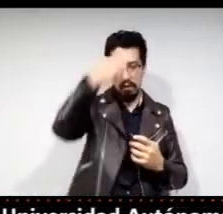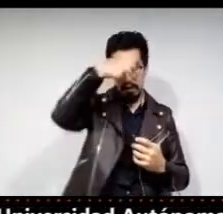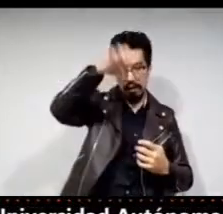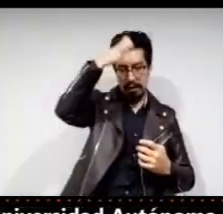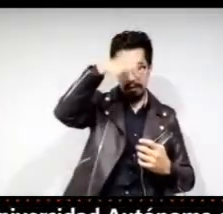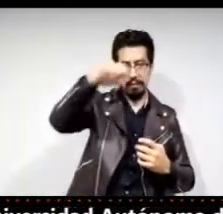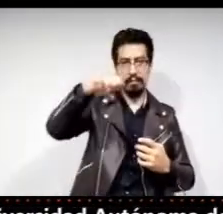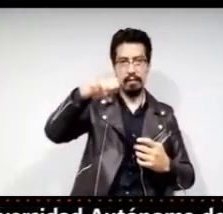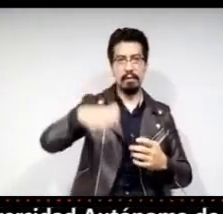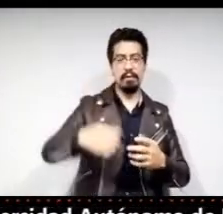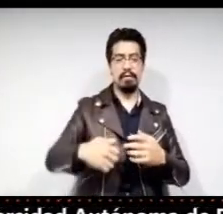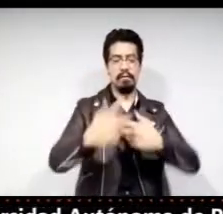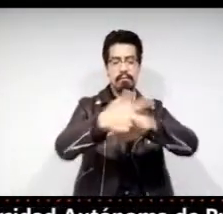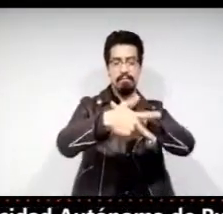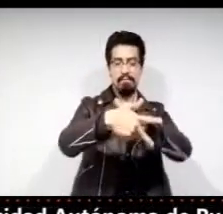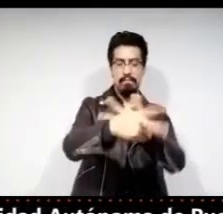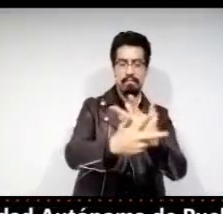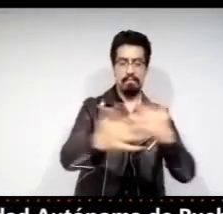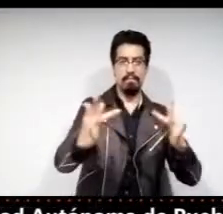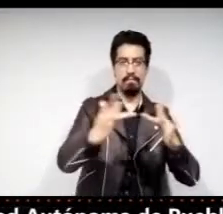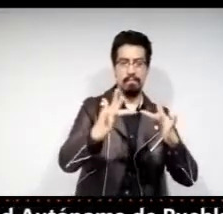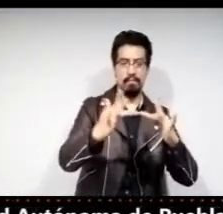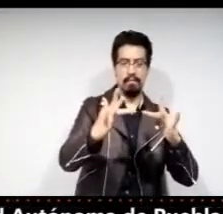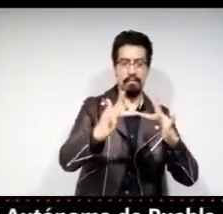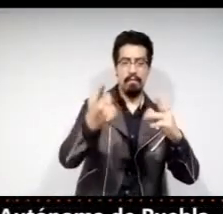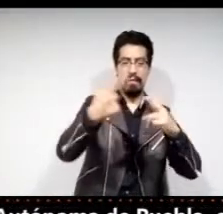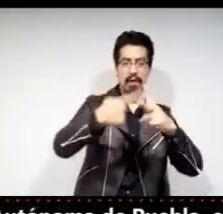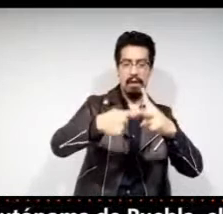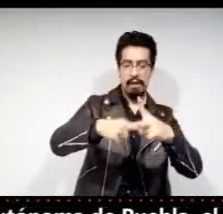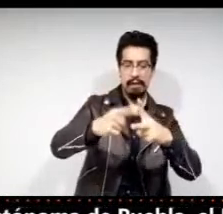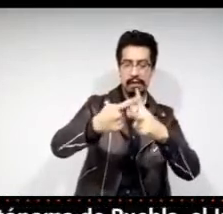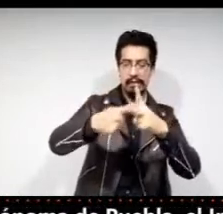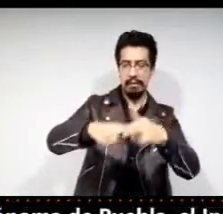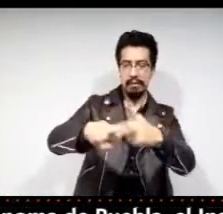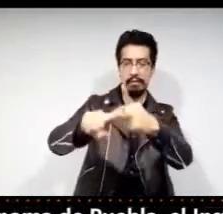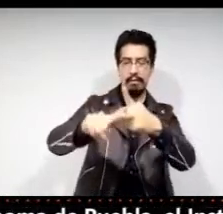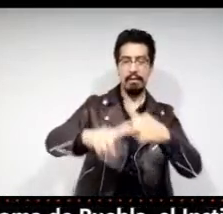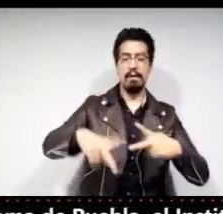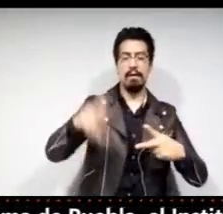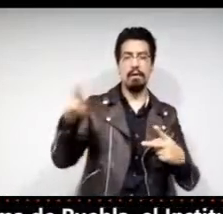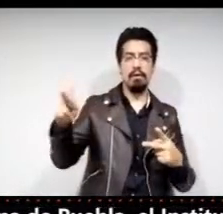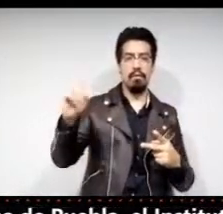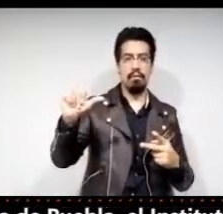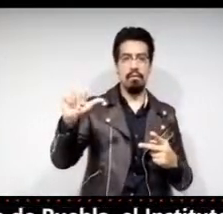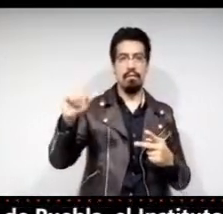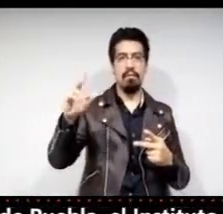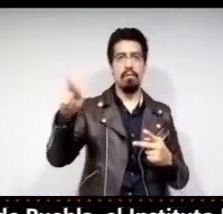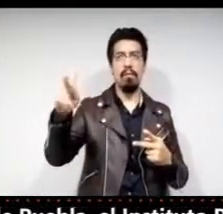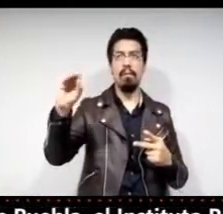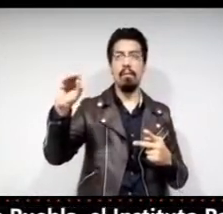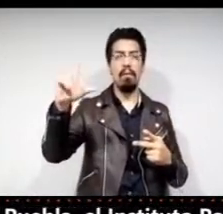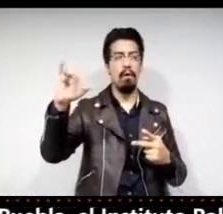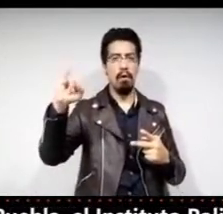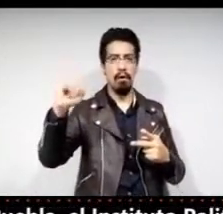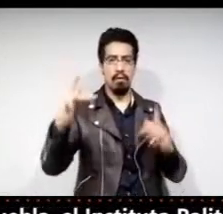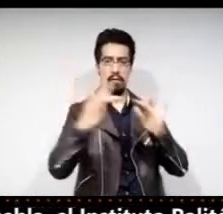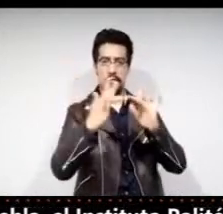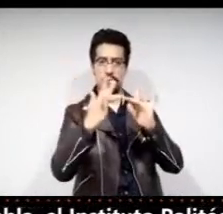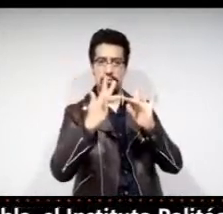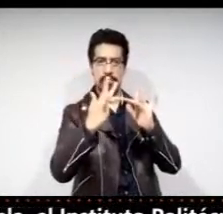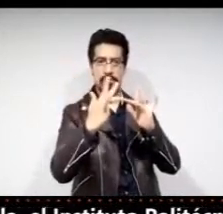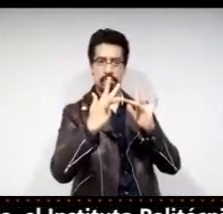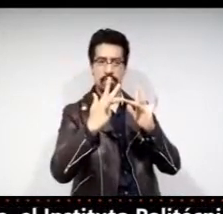estas modalidades que comenzaron a tener, insisto, con Polivirtual, que es el eje específico, el